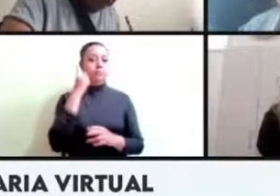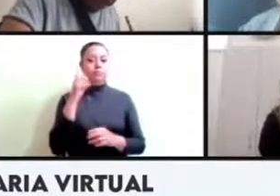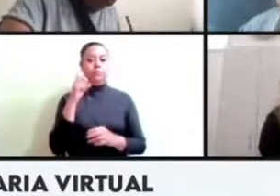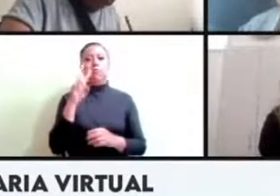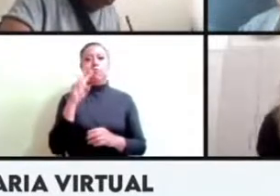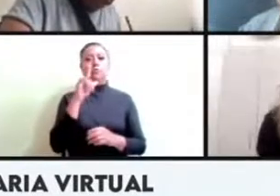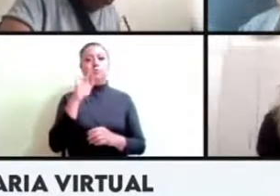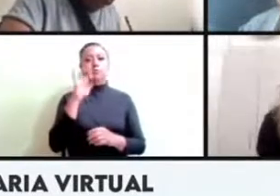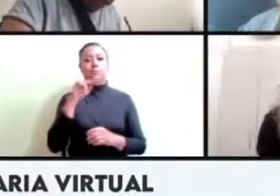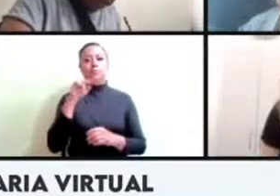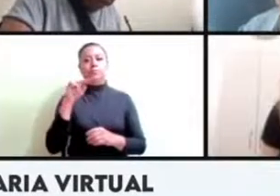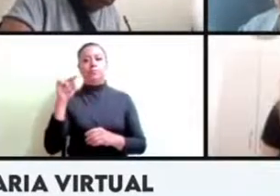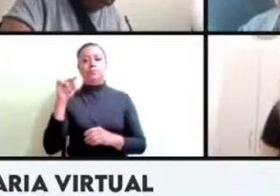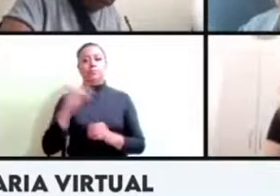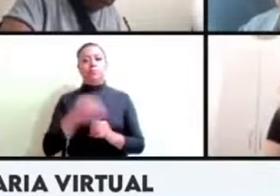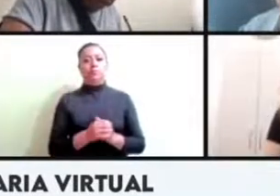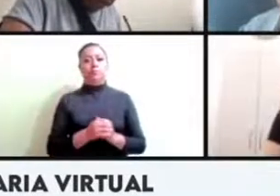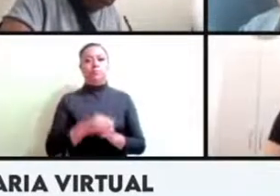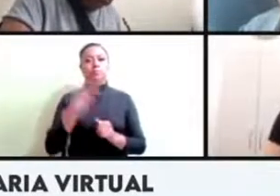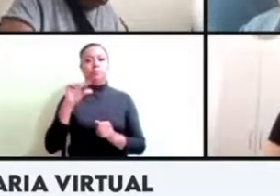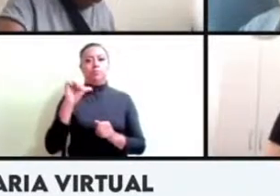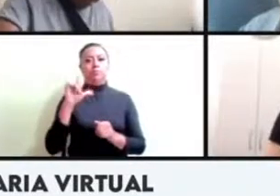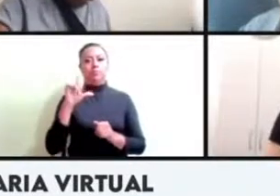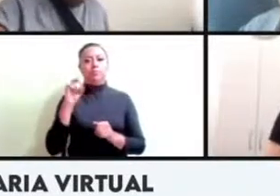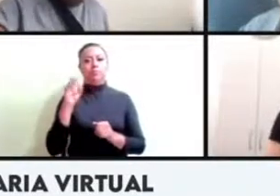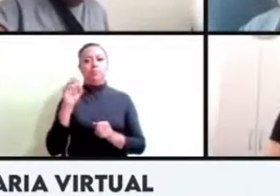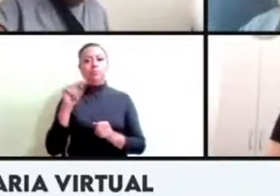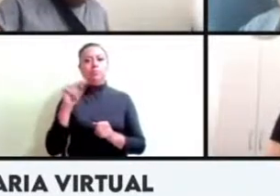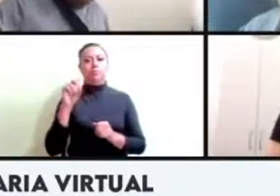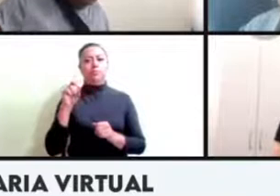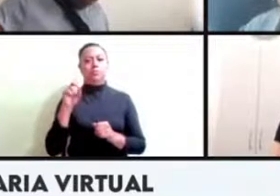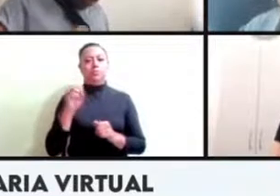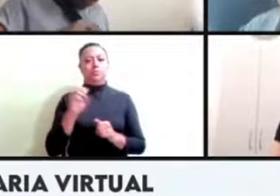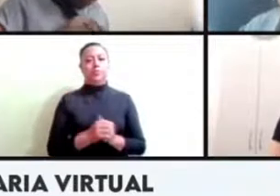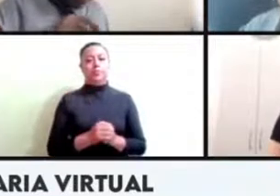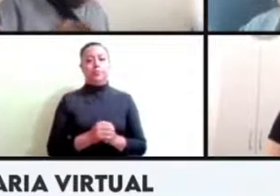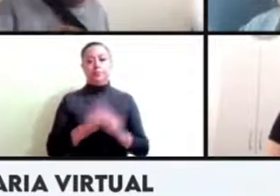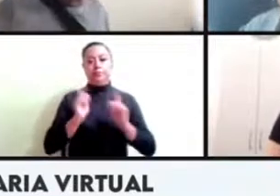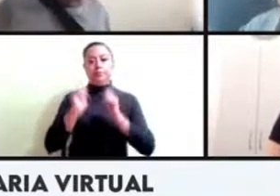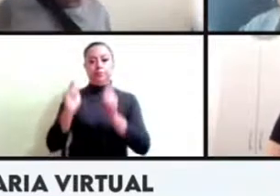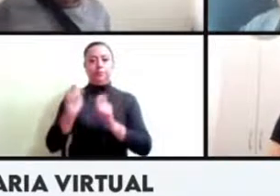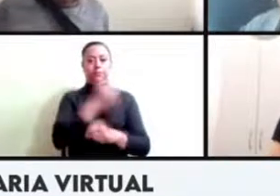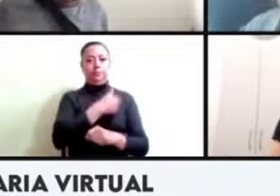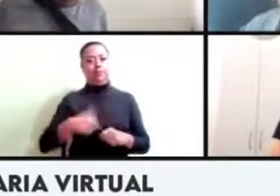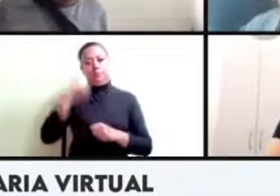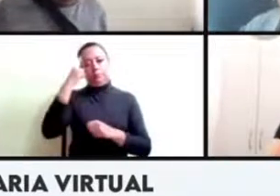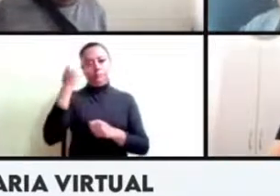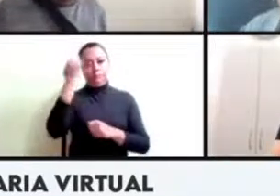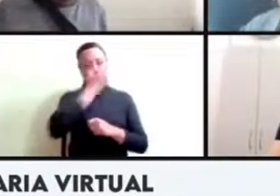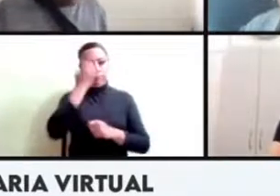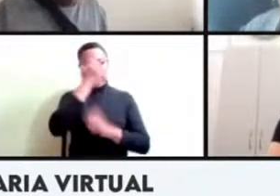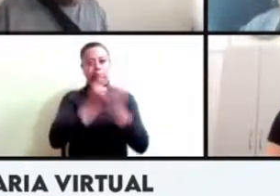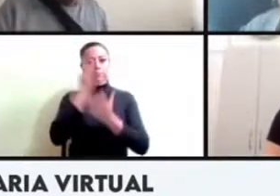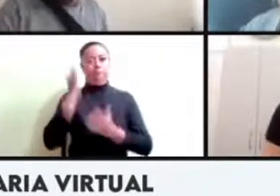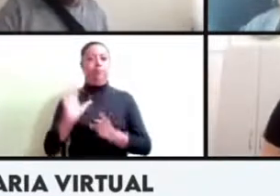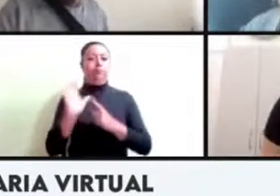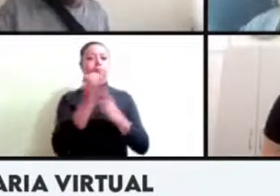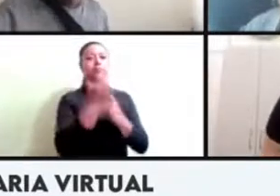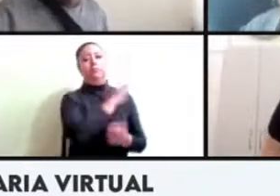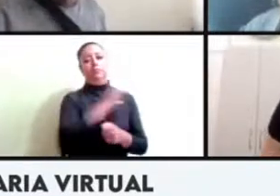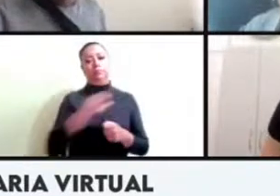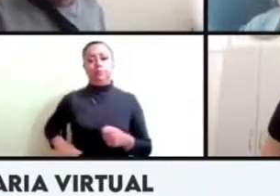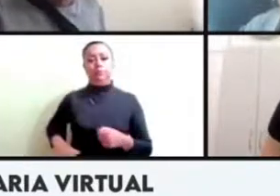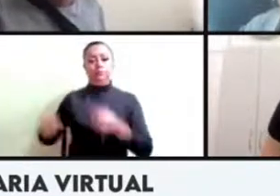de lo expuesto por el artículo 100 del reglamento del Congreso de la Ciudad de México, se turna por esta presidencia para su análisis y dictamen en la Comisión de Alcaldías y Límites Territoriales.